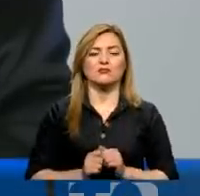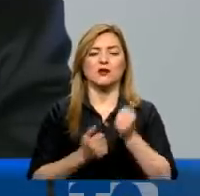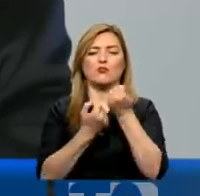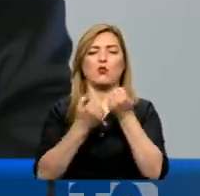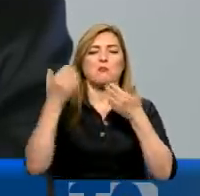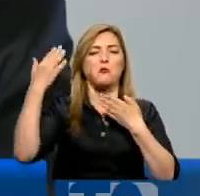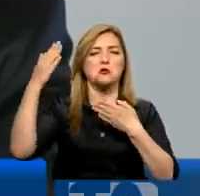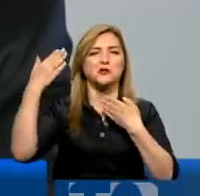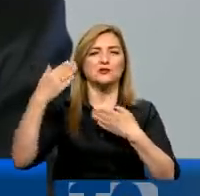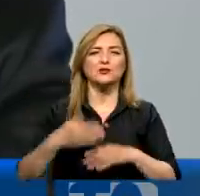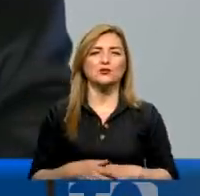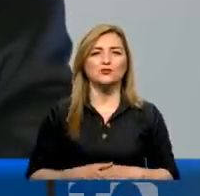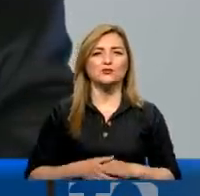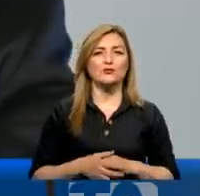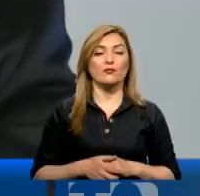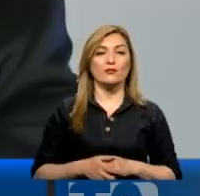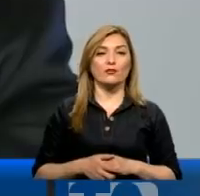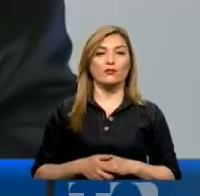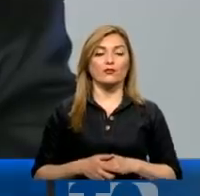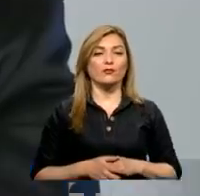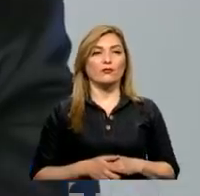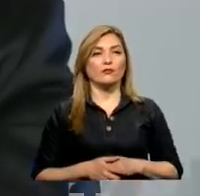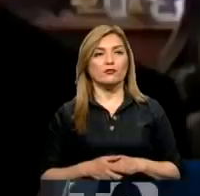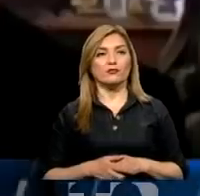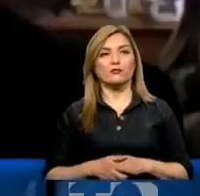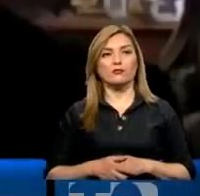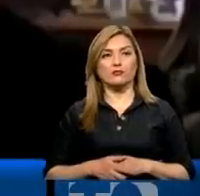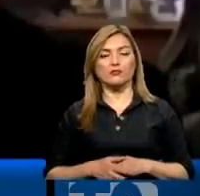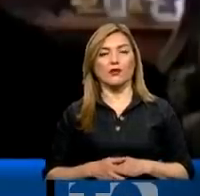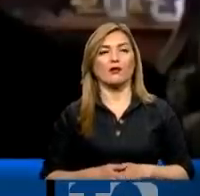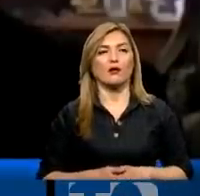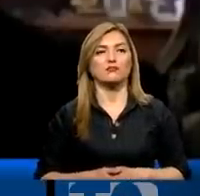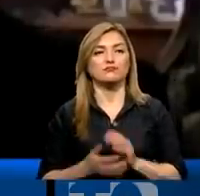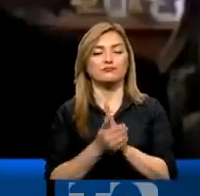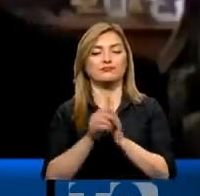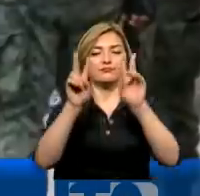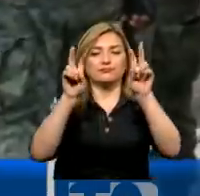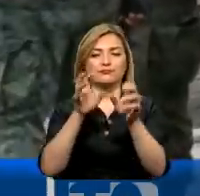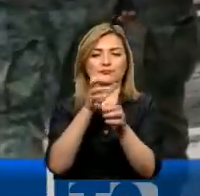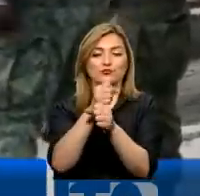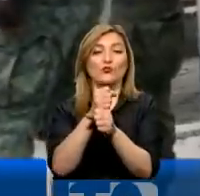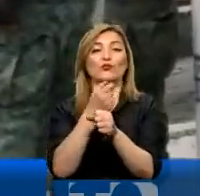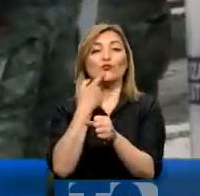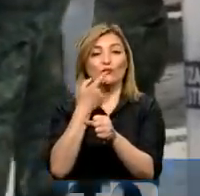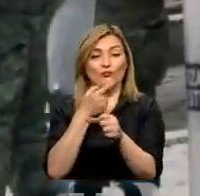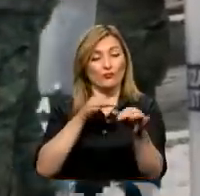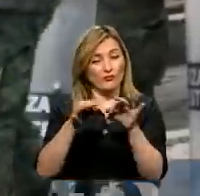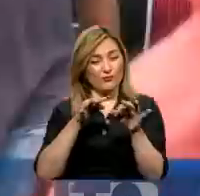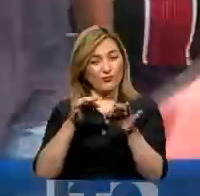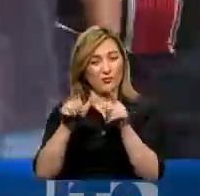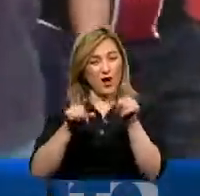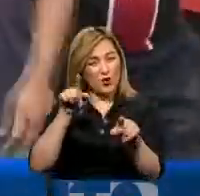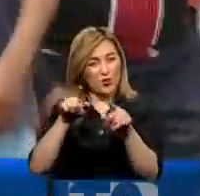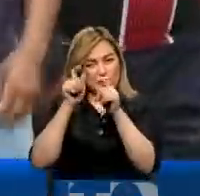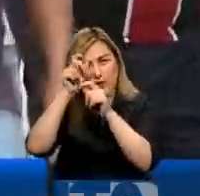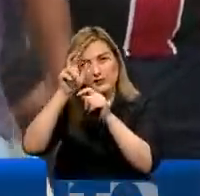por políticos que tampoco tienen ningún escrúpulo. Este experto en temas de seguridad sostiene que el regreso de